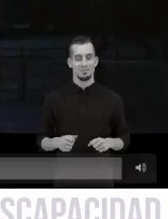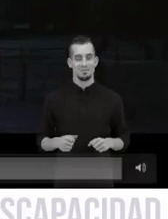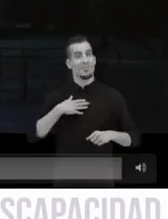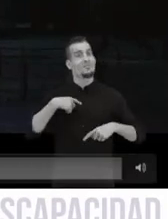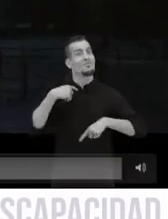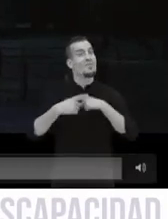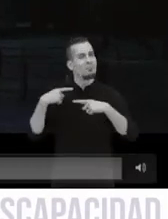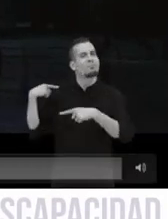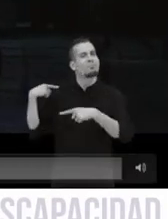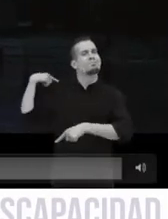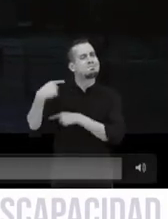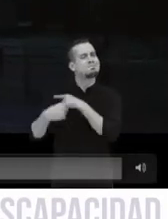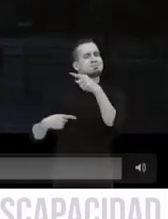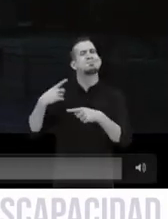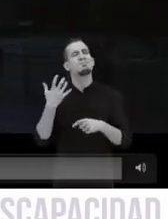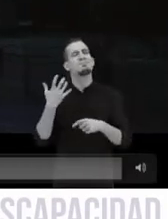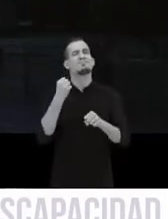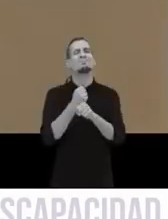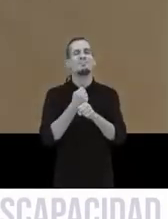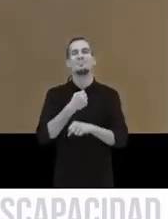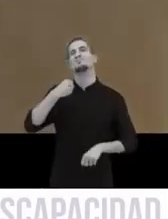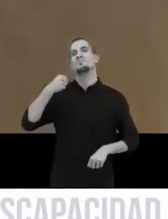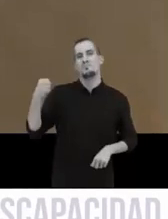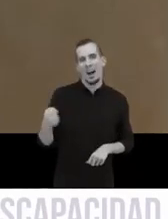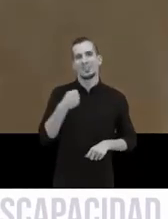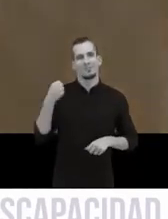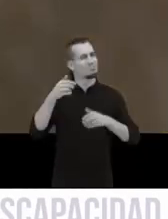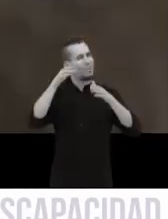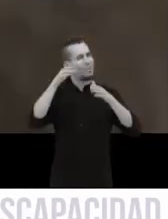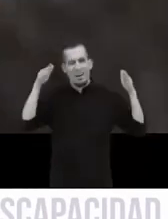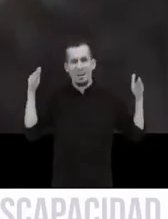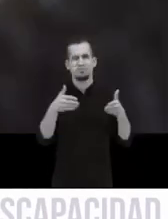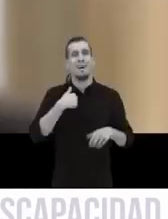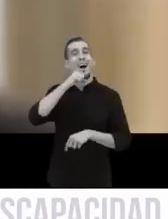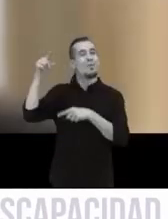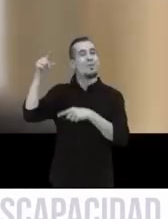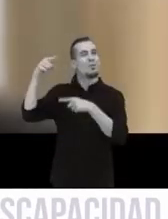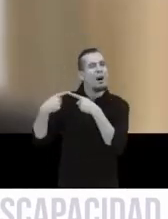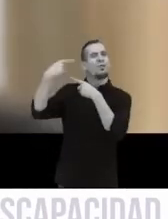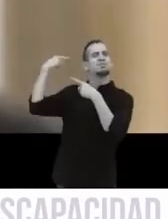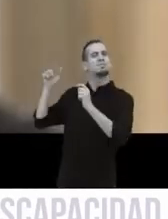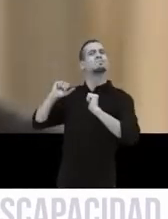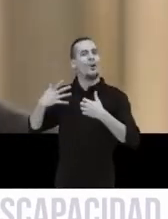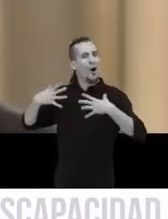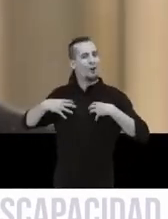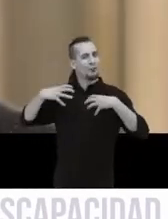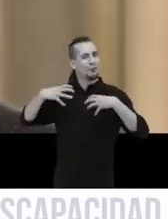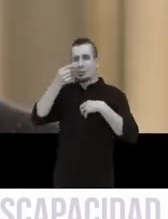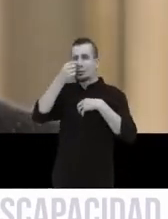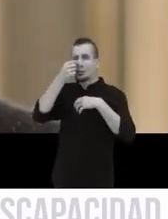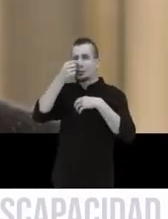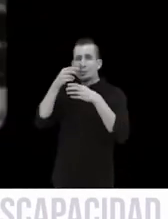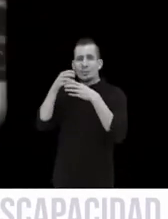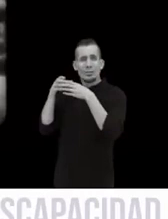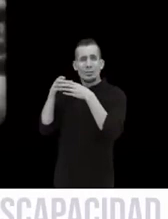en mi familia de toda la vida se han dedicado al pastoreo mi bisabuelo fue el que empezó con unas cuantas